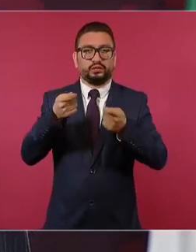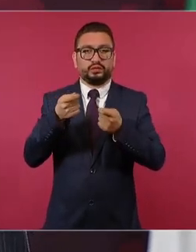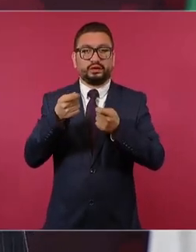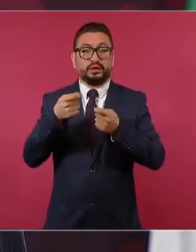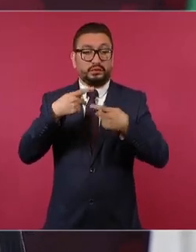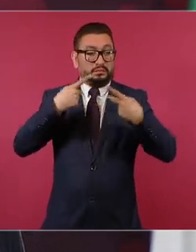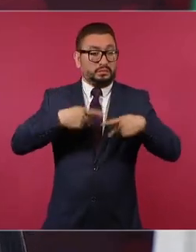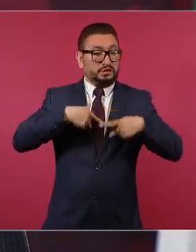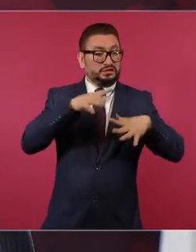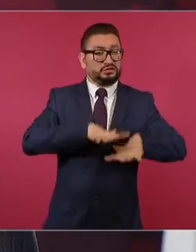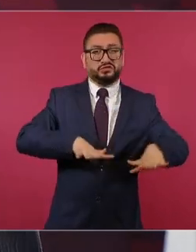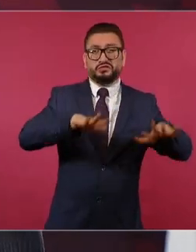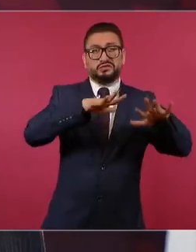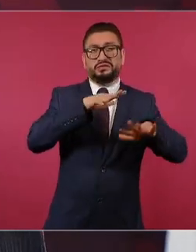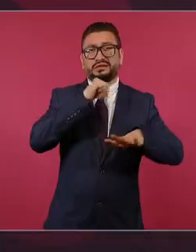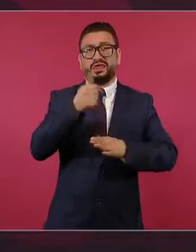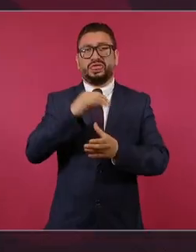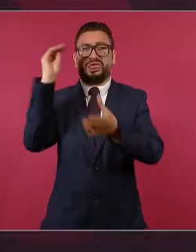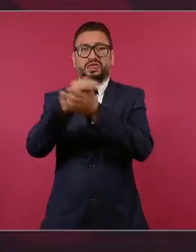Poder sin pueblo,